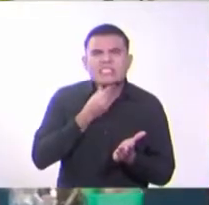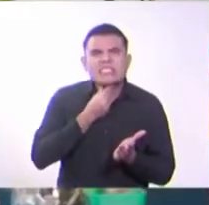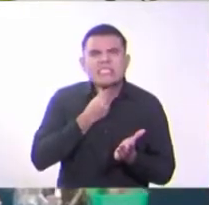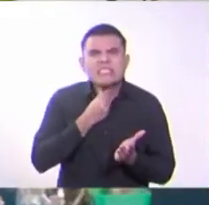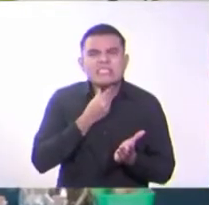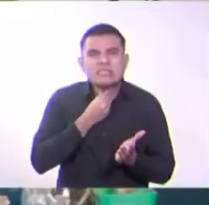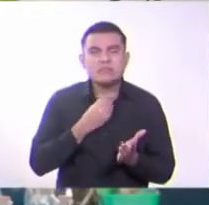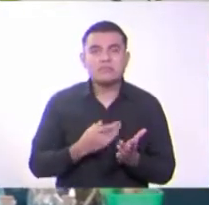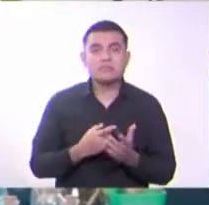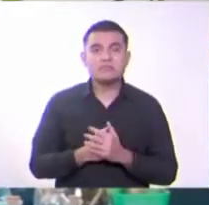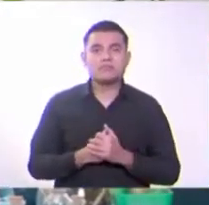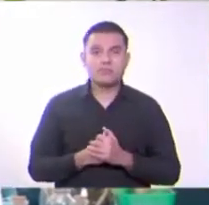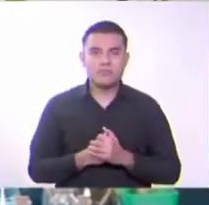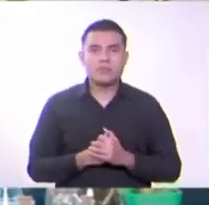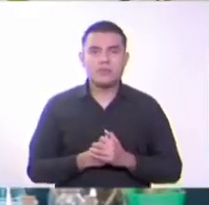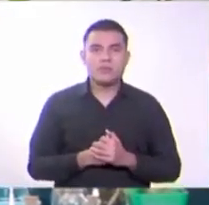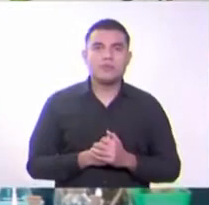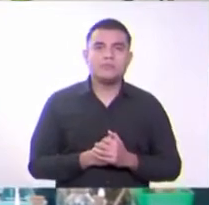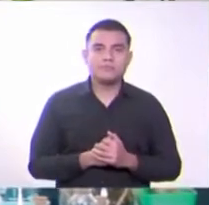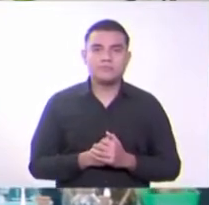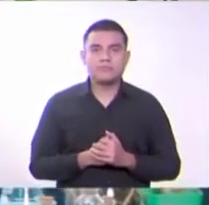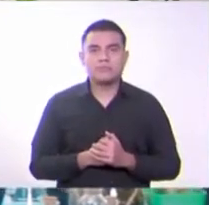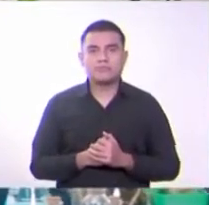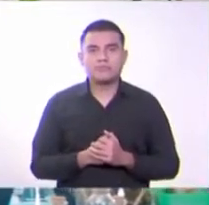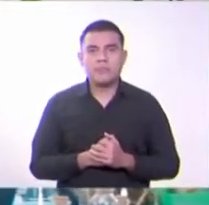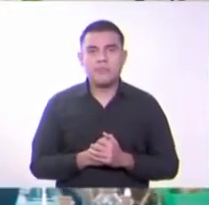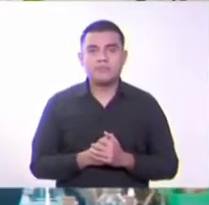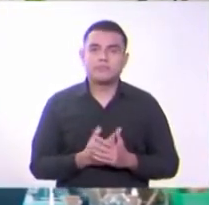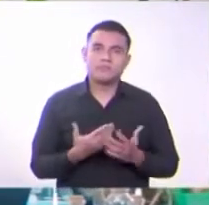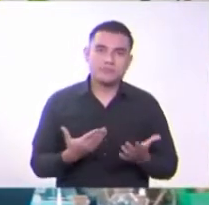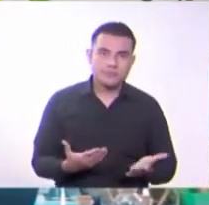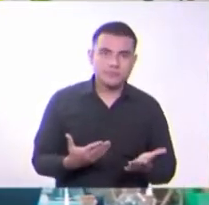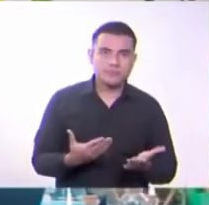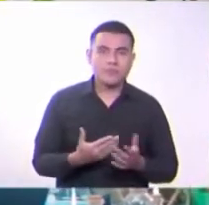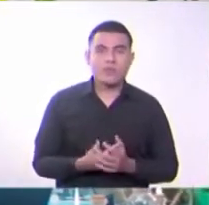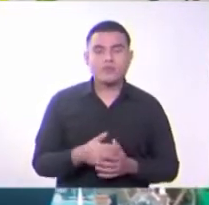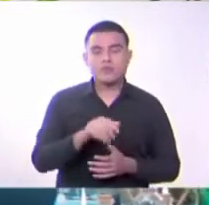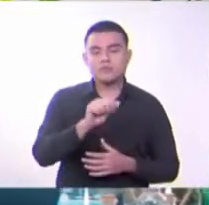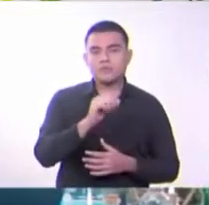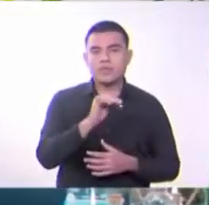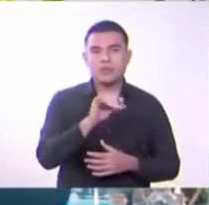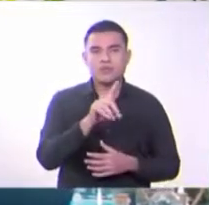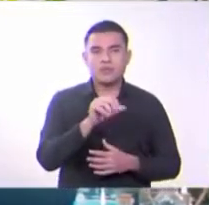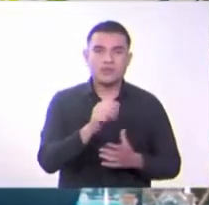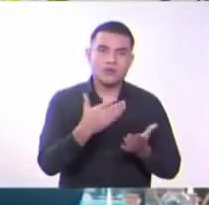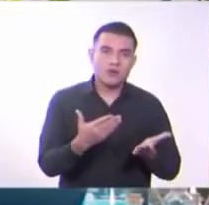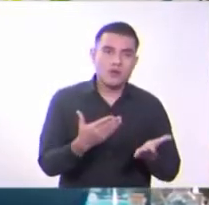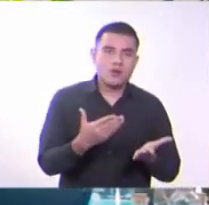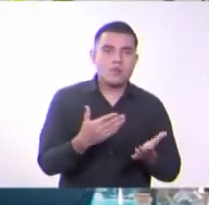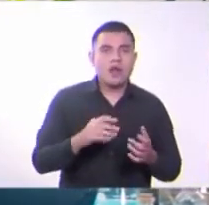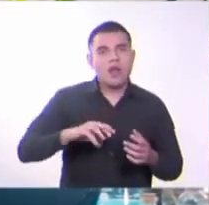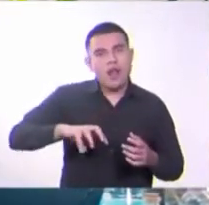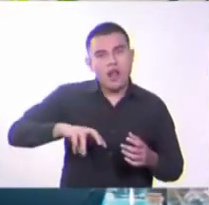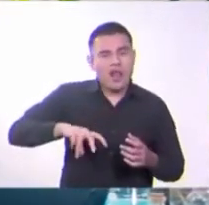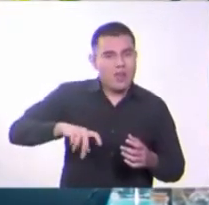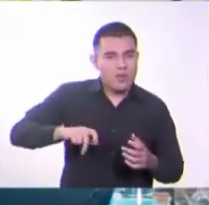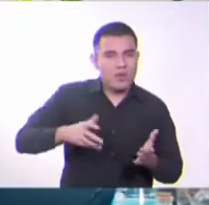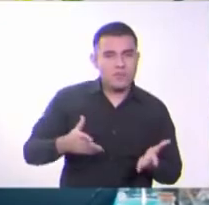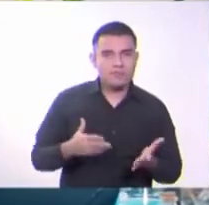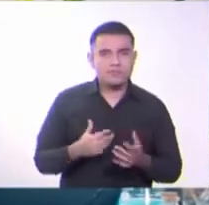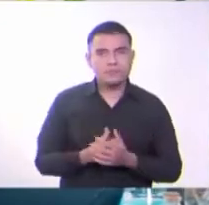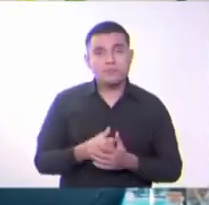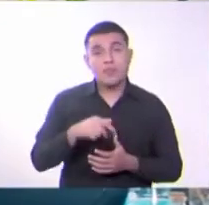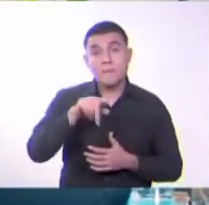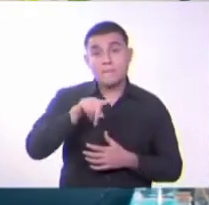Es debido a que los ácidos como el vinagre o los cítricos tienen un